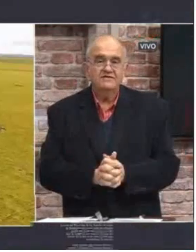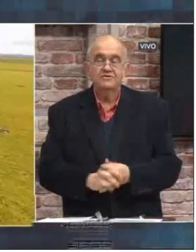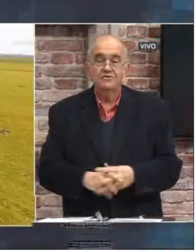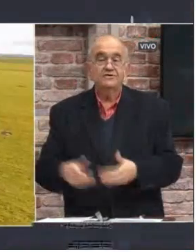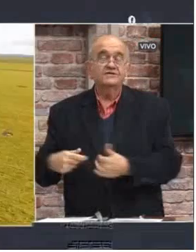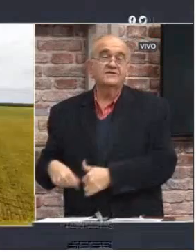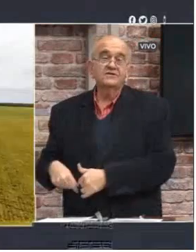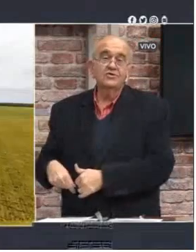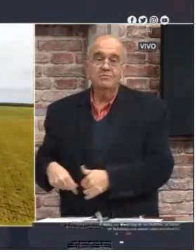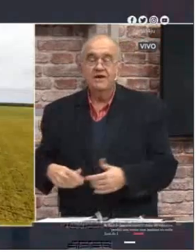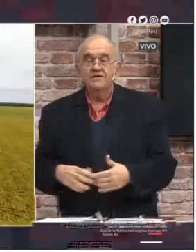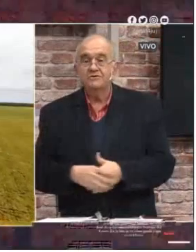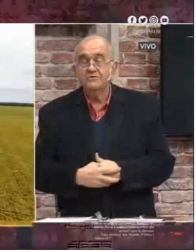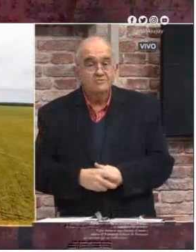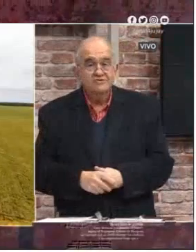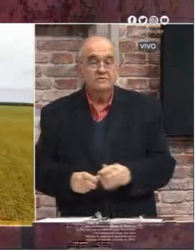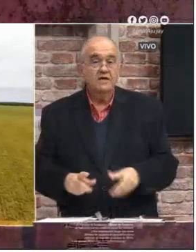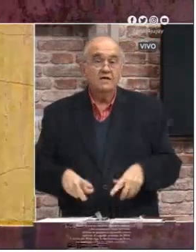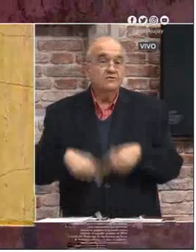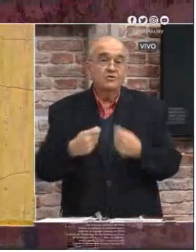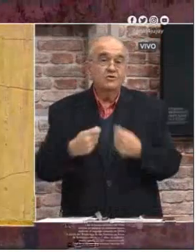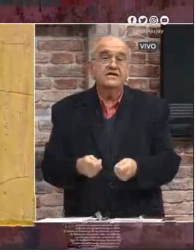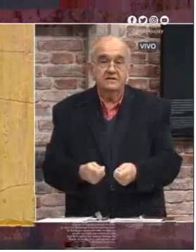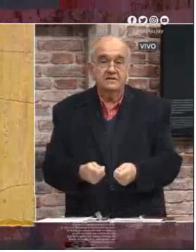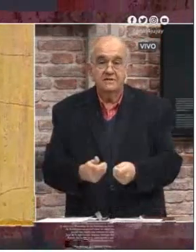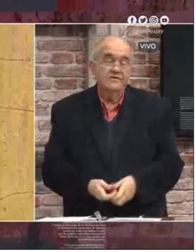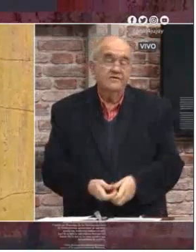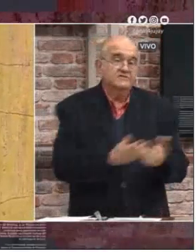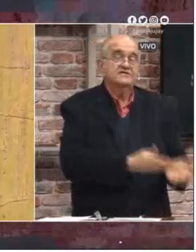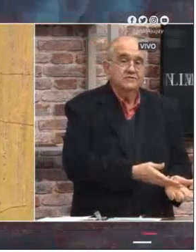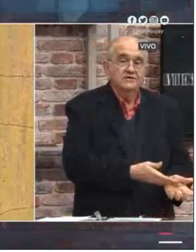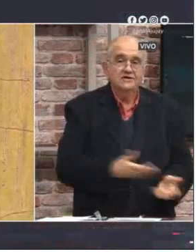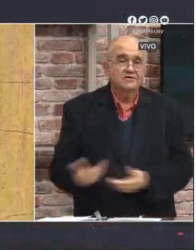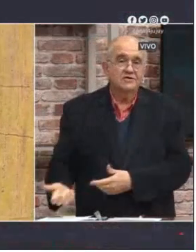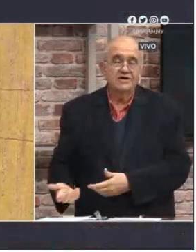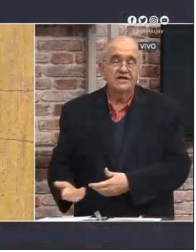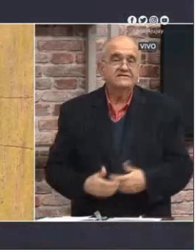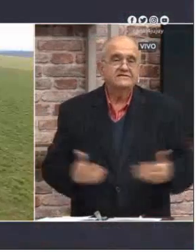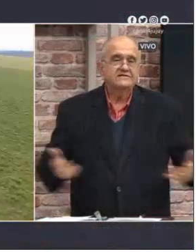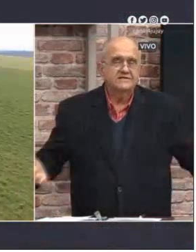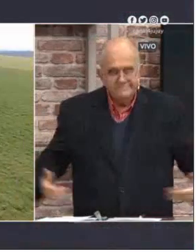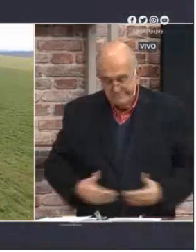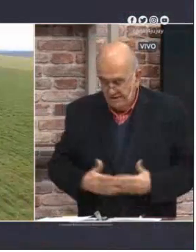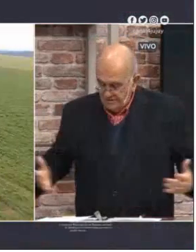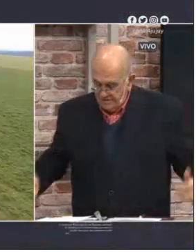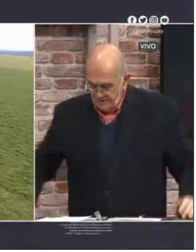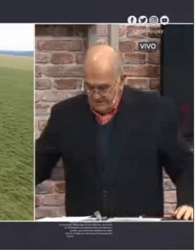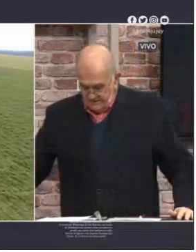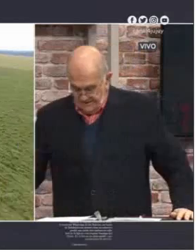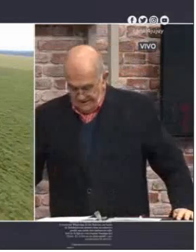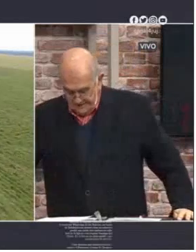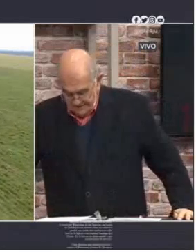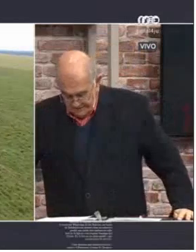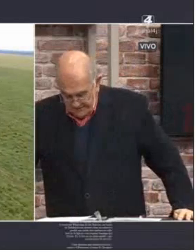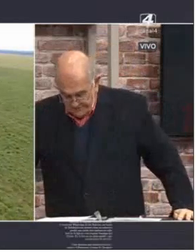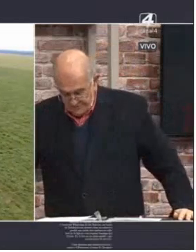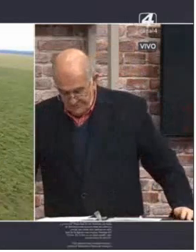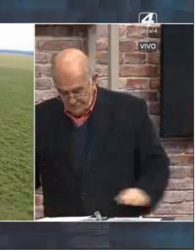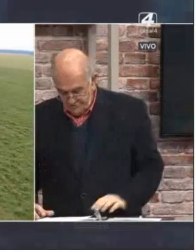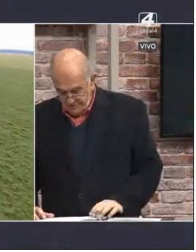explota dicen todos están todo esperando conclusión no liquidan y el banco central no entra los dólares que necesita es la